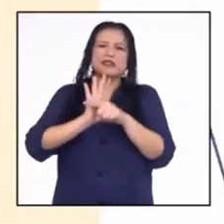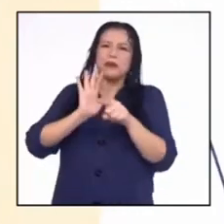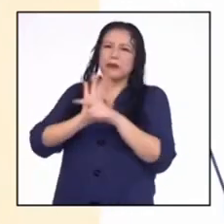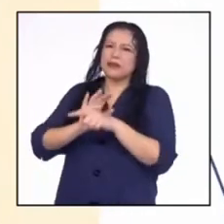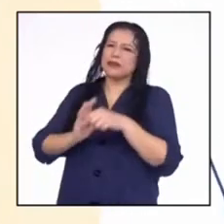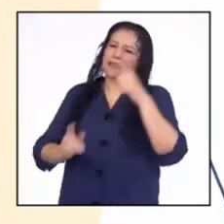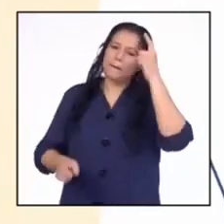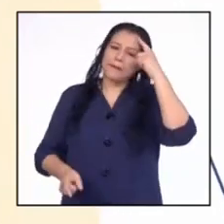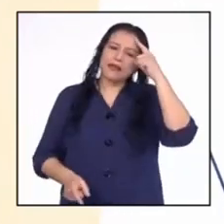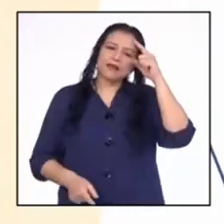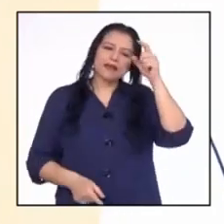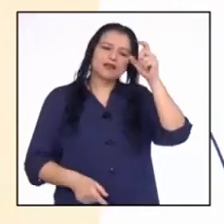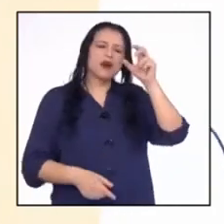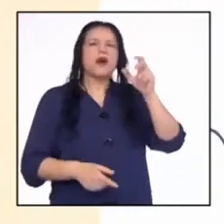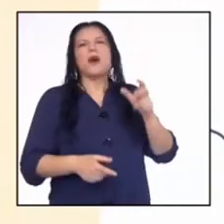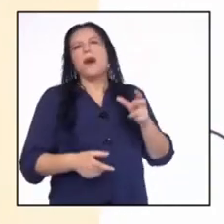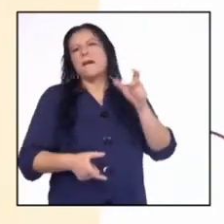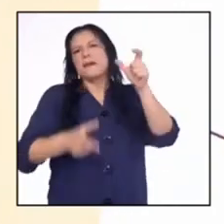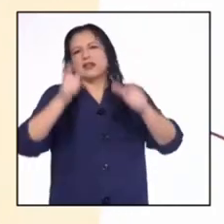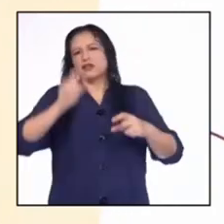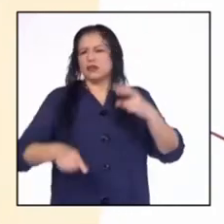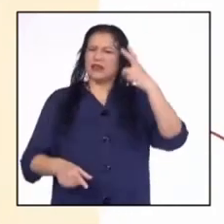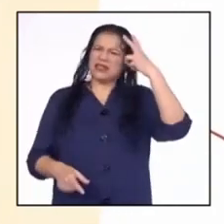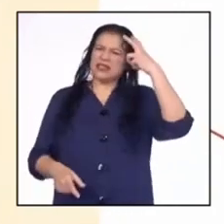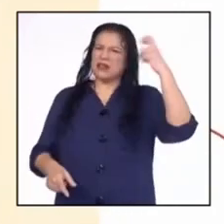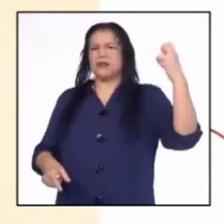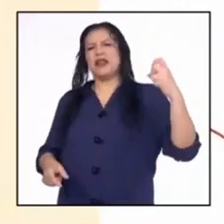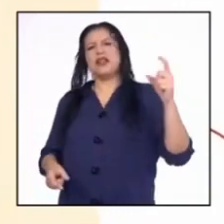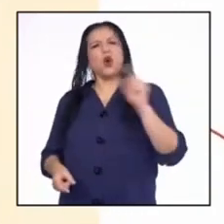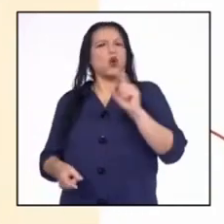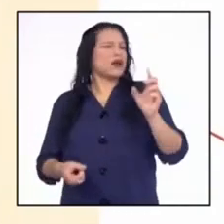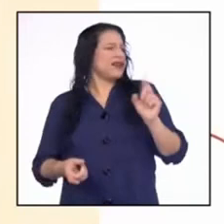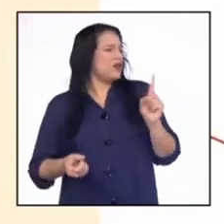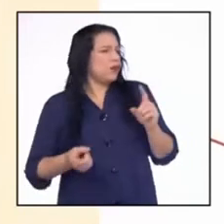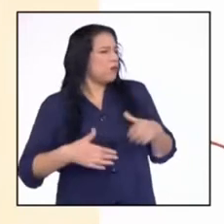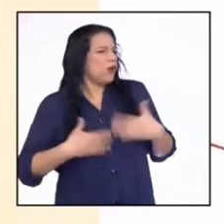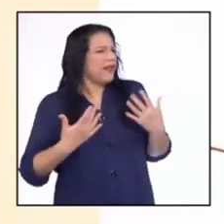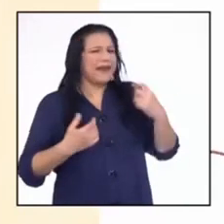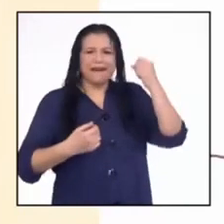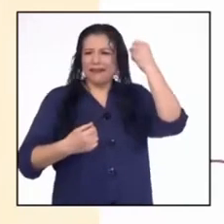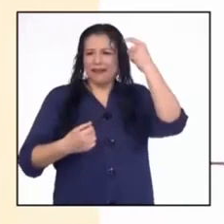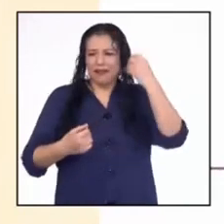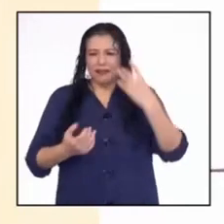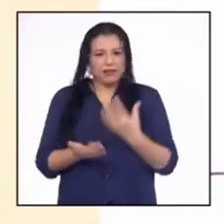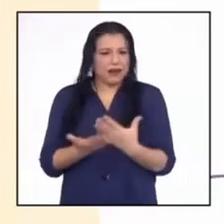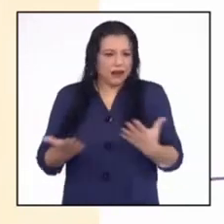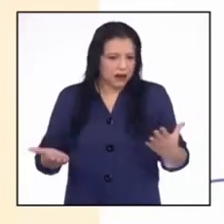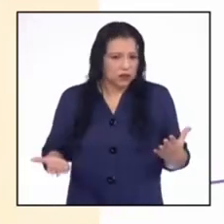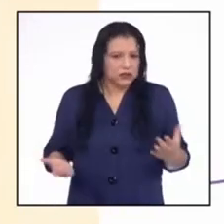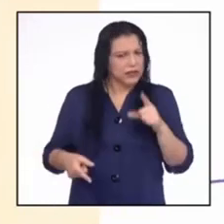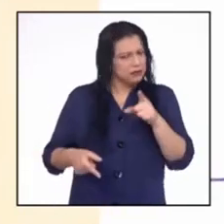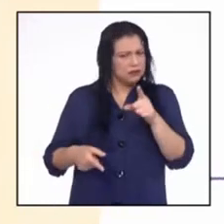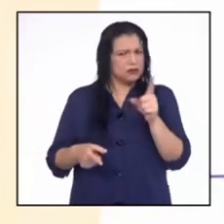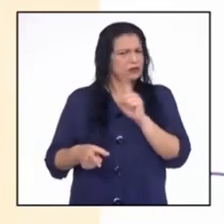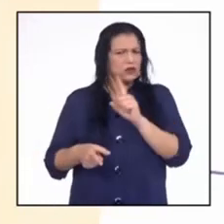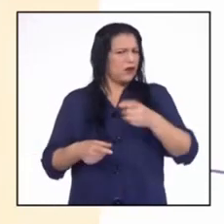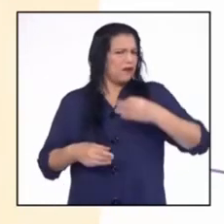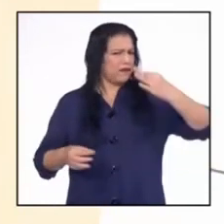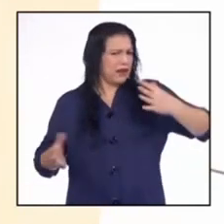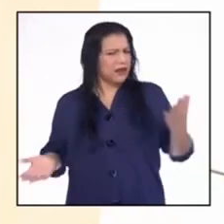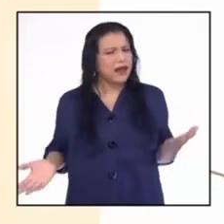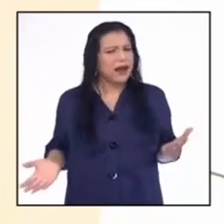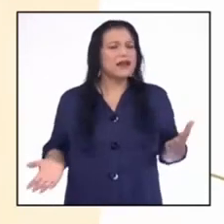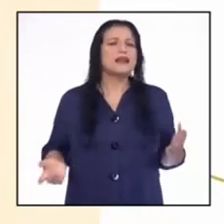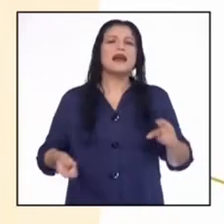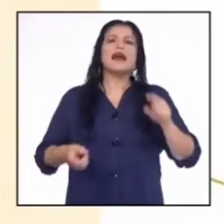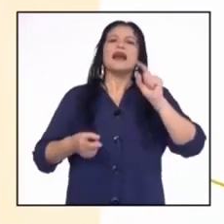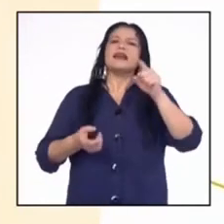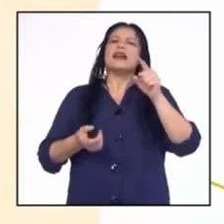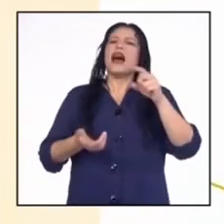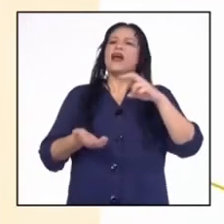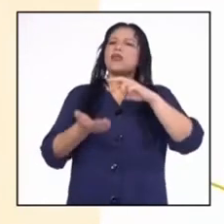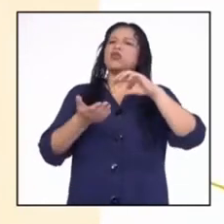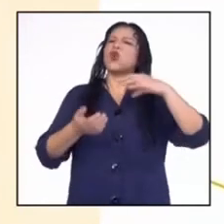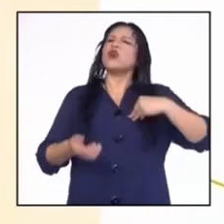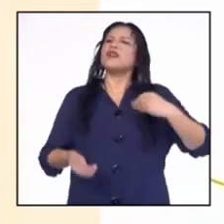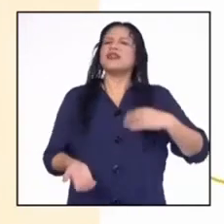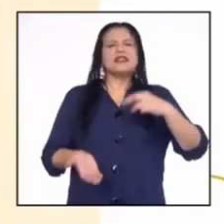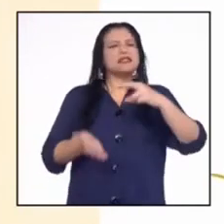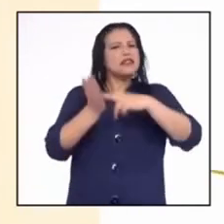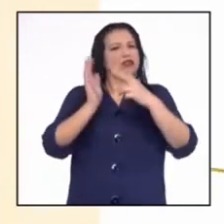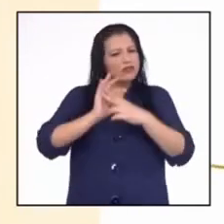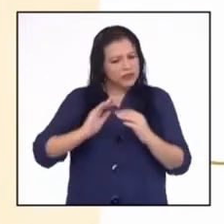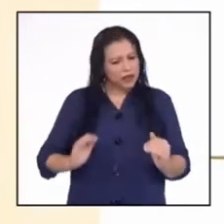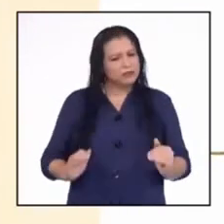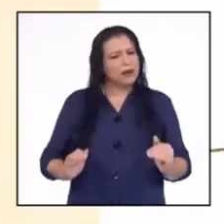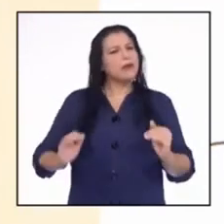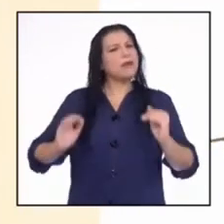como personas con rebeldía y poca capacidad de comprensión. Esto es falso. Ser adolescente significa